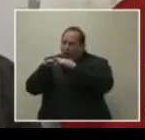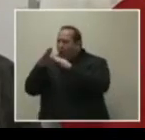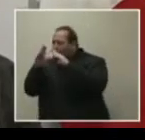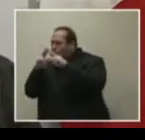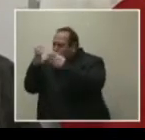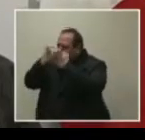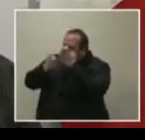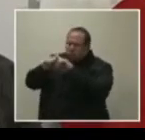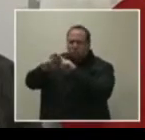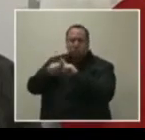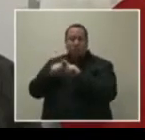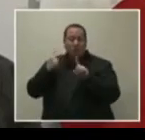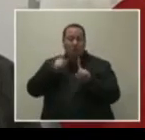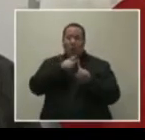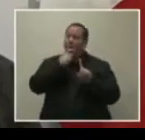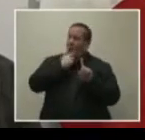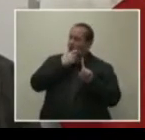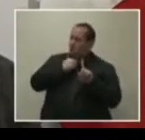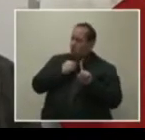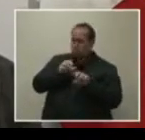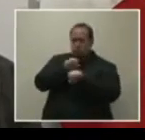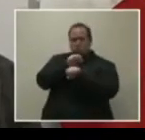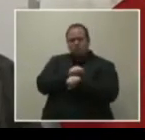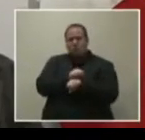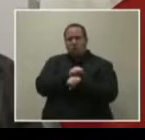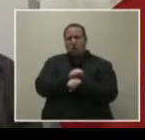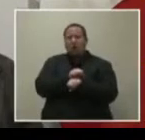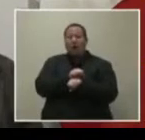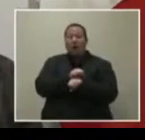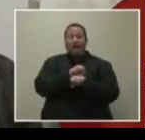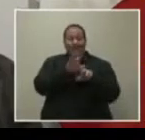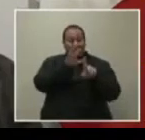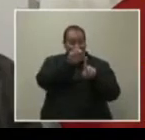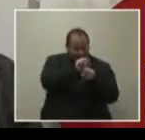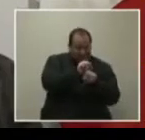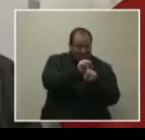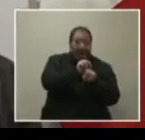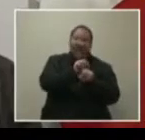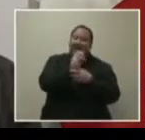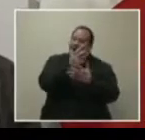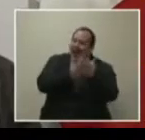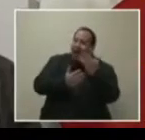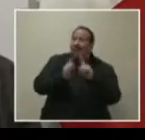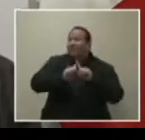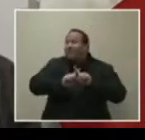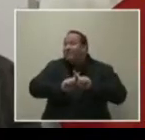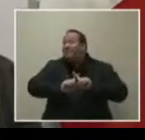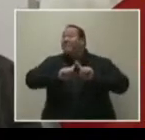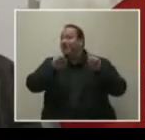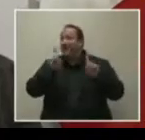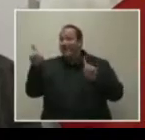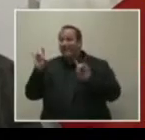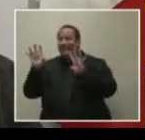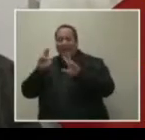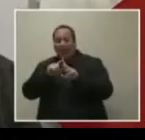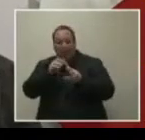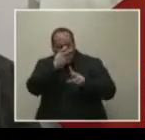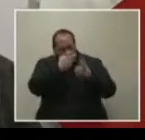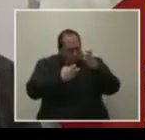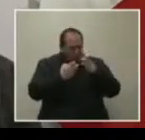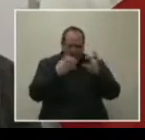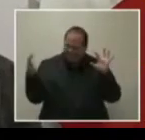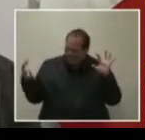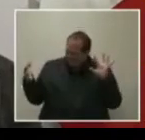bueno, él estuvo detenido por un delito distinto que se descubrió durante ese cateo y al momento no tiene una relación